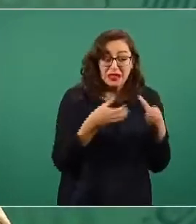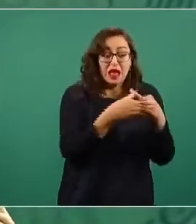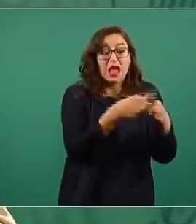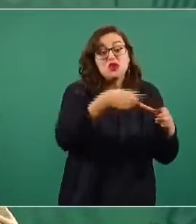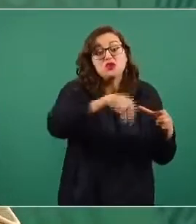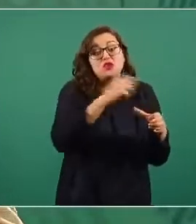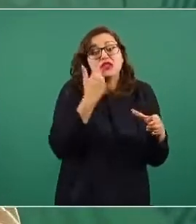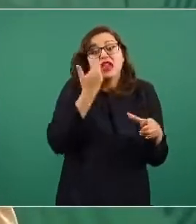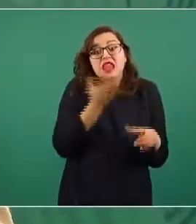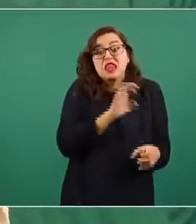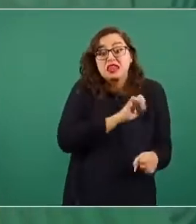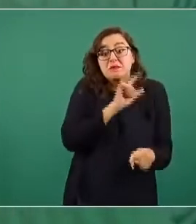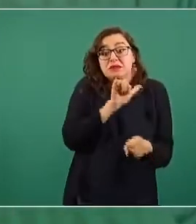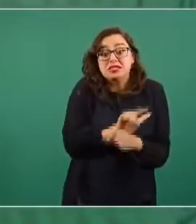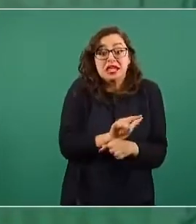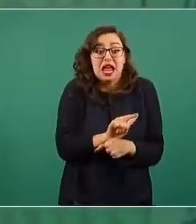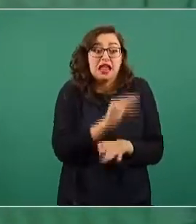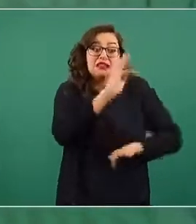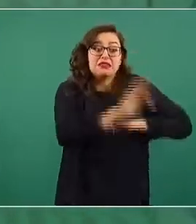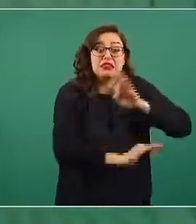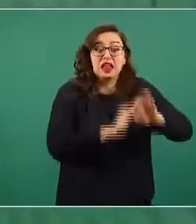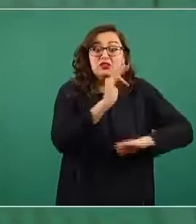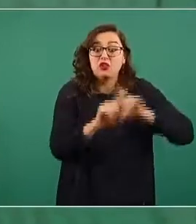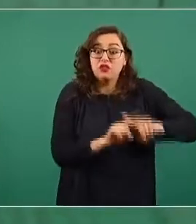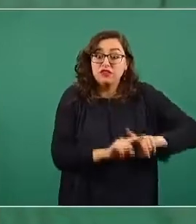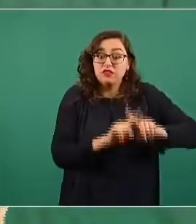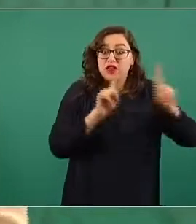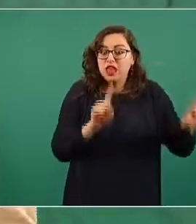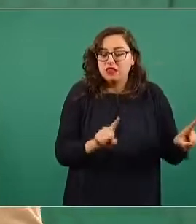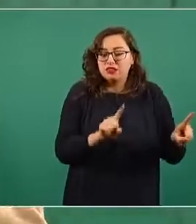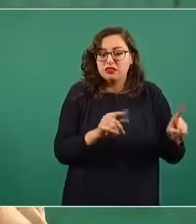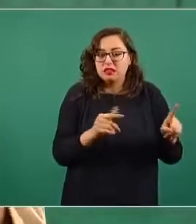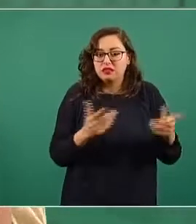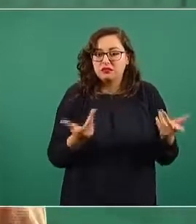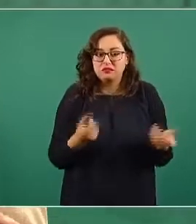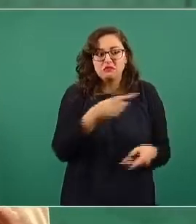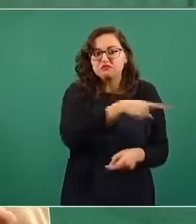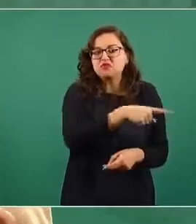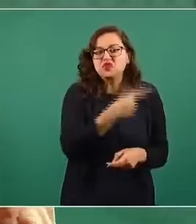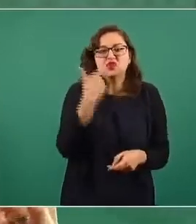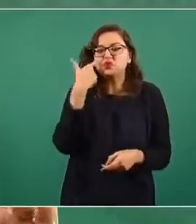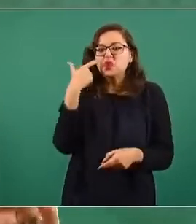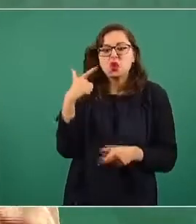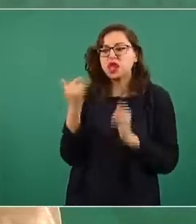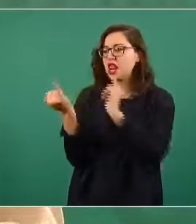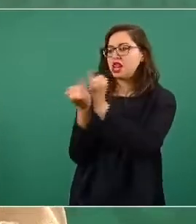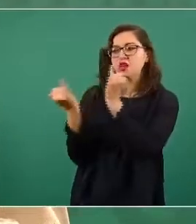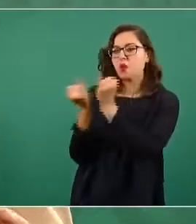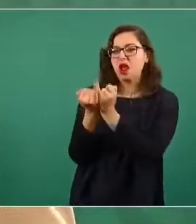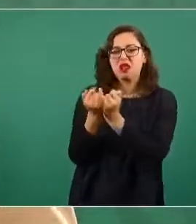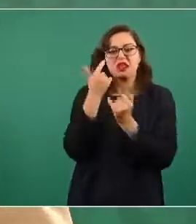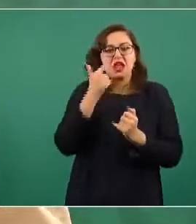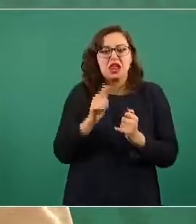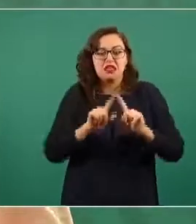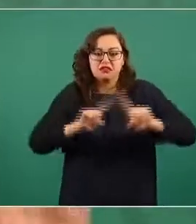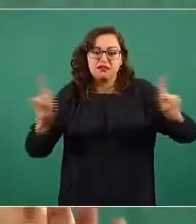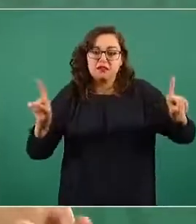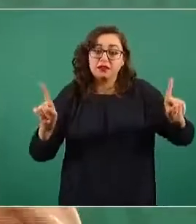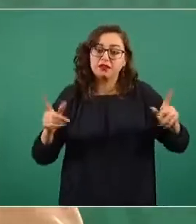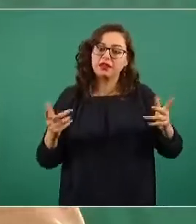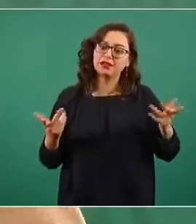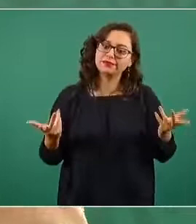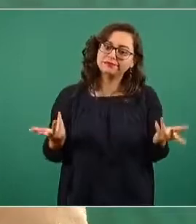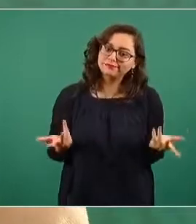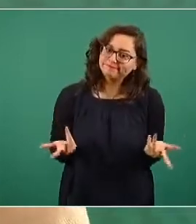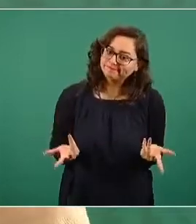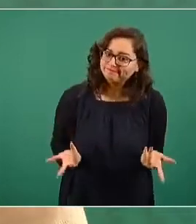diferenciado del resto de los padres y con reclamos distintos, pues ahí